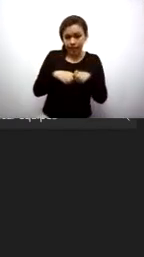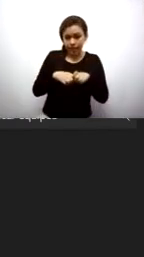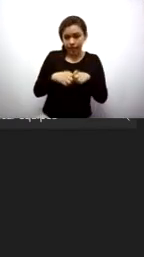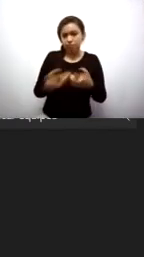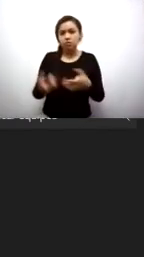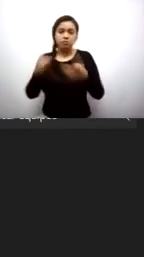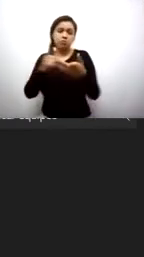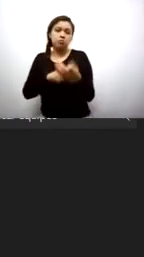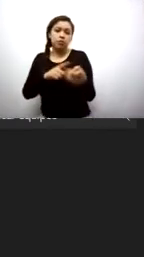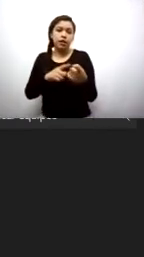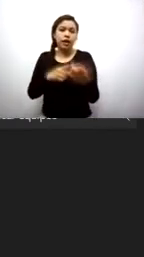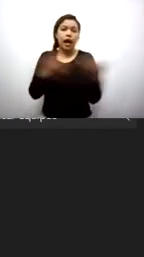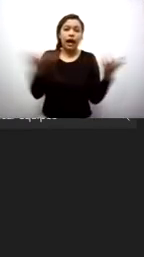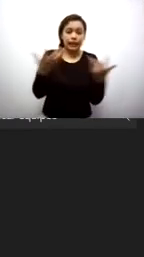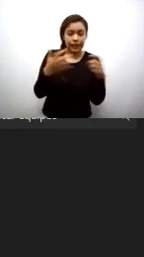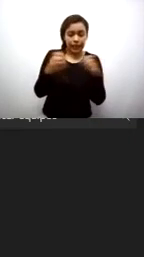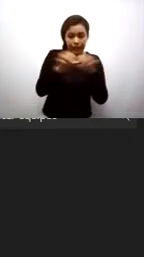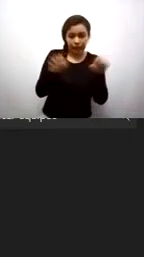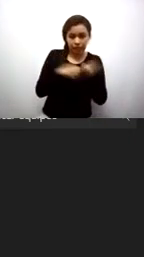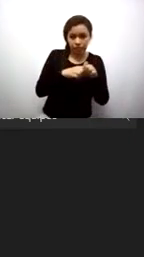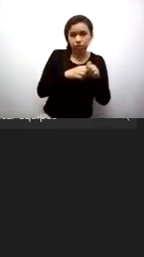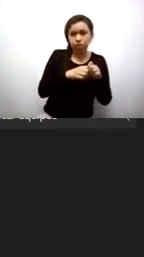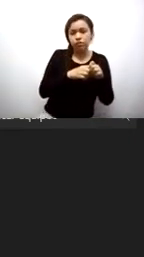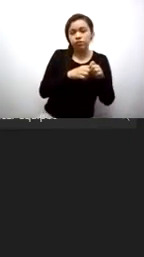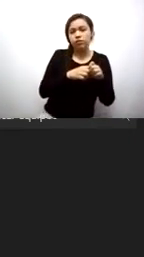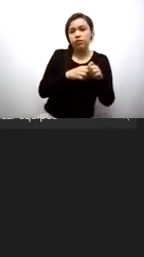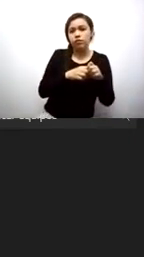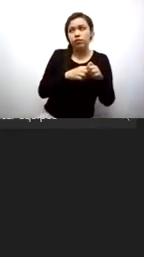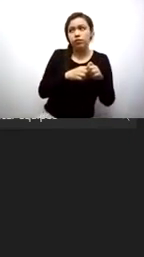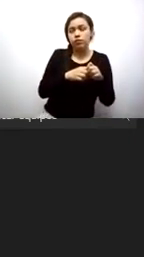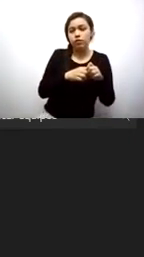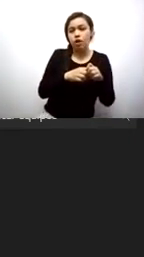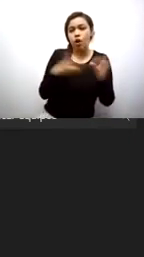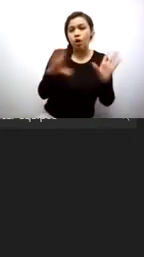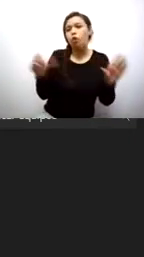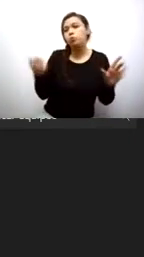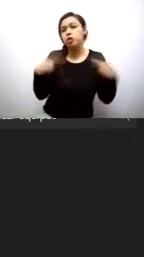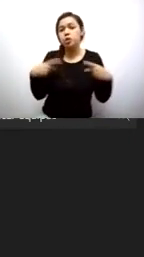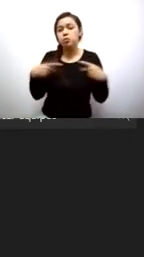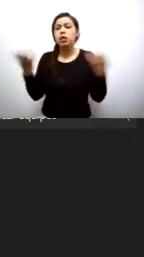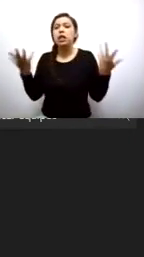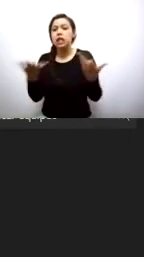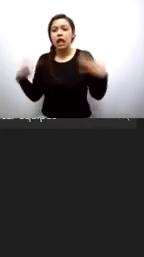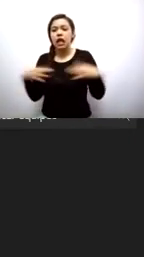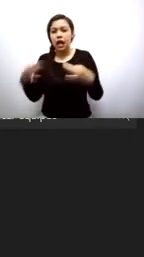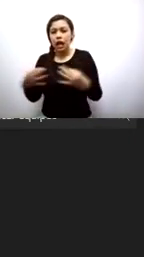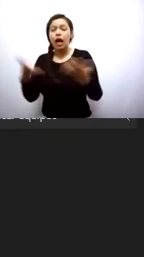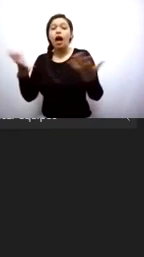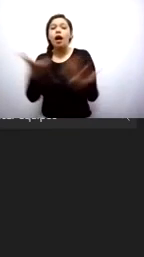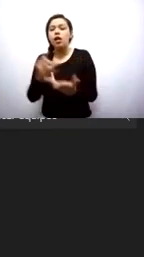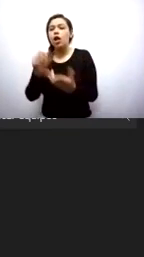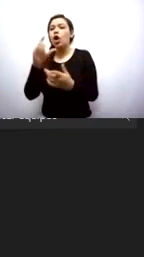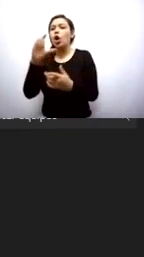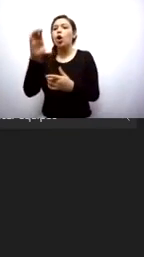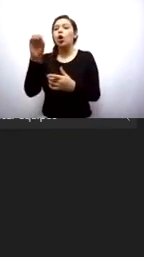opciones, crear un equipo, o en este sentido, si alguien ya lo creó por ustedes, les va a pasar un código. Ese código